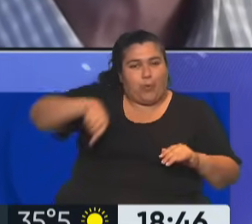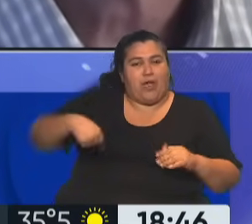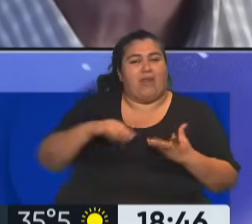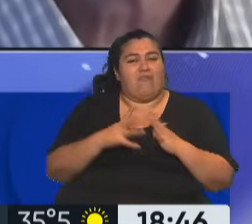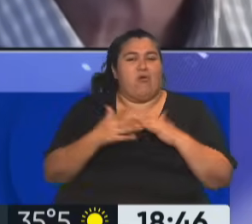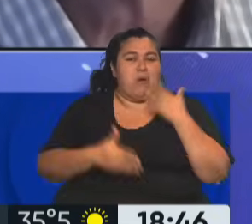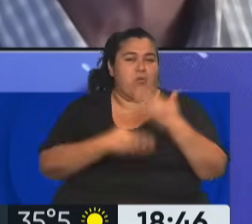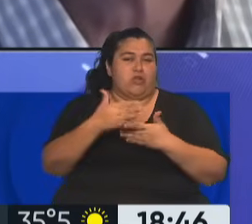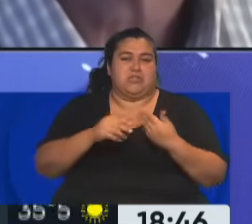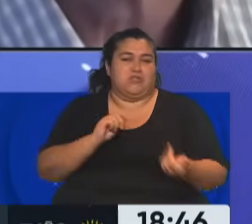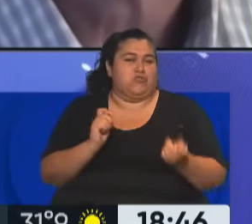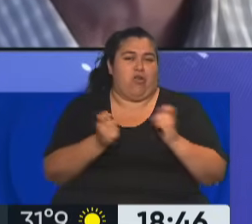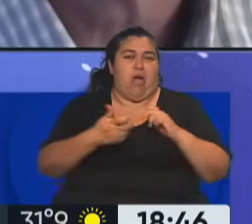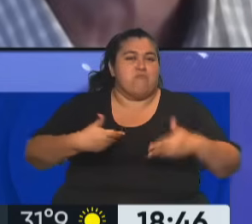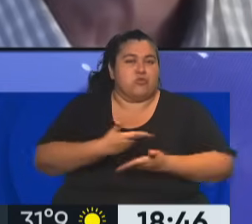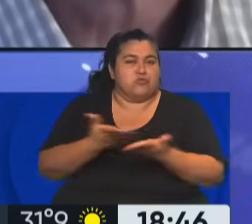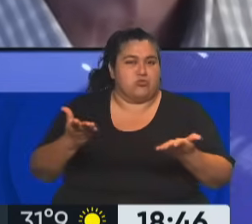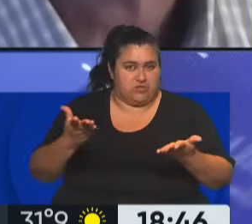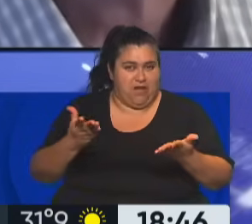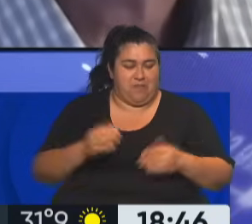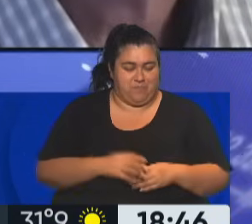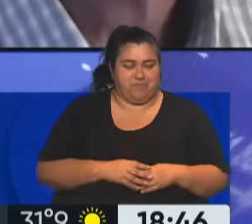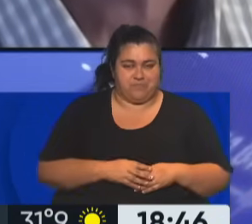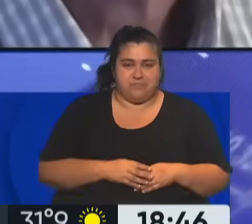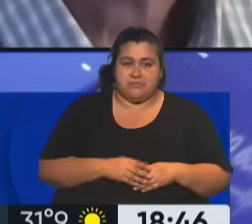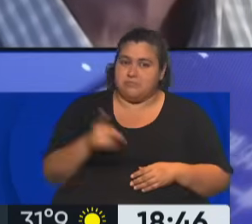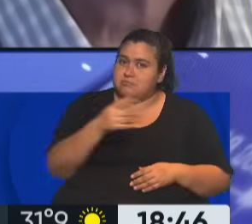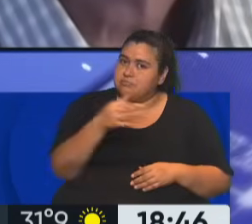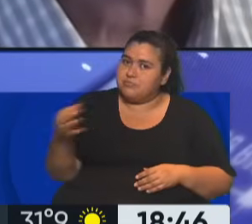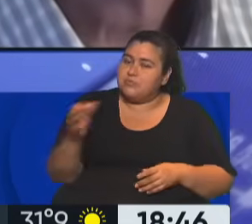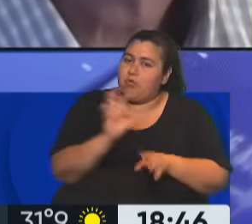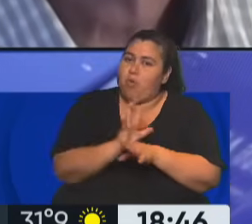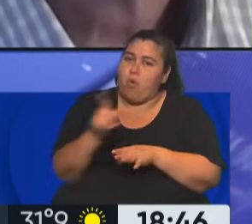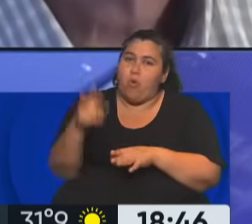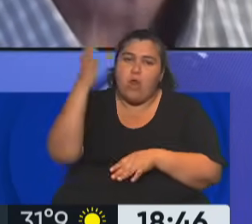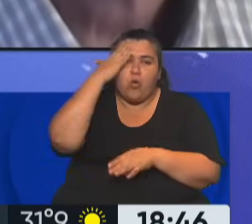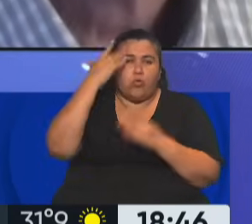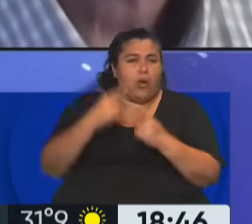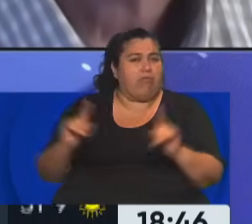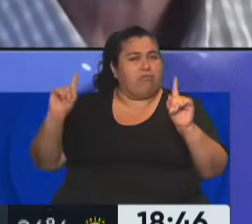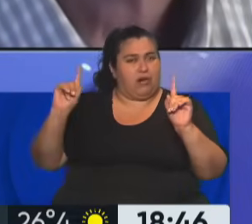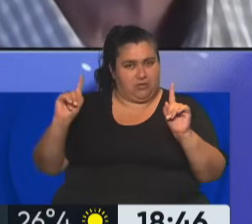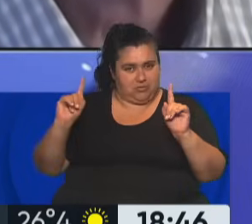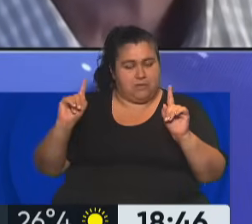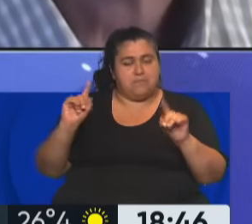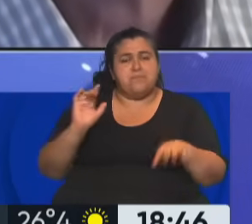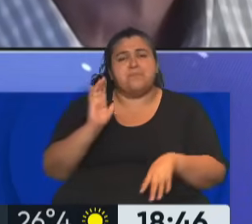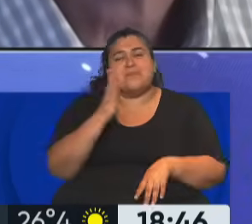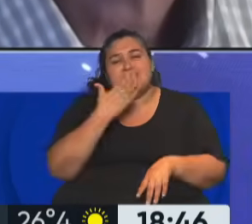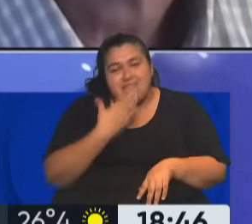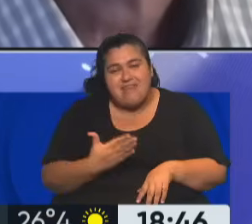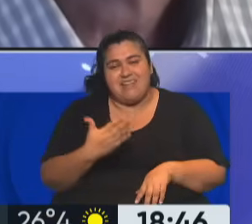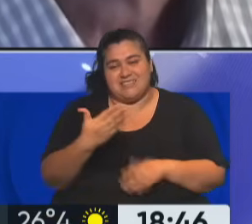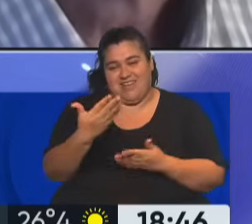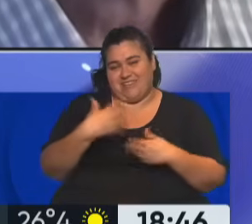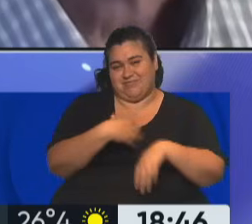proceso de cambio social en la isla durante estos últimos años. Sin duda, sí, con una mirada muy diferente. A ver, Sergio, gracias por estos